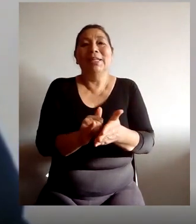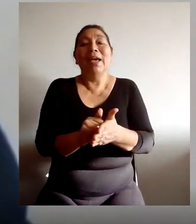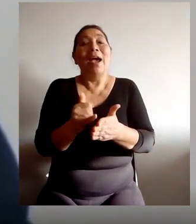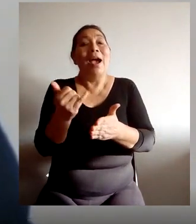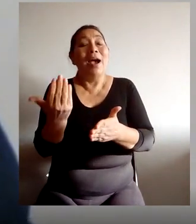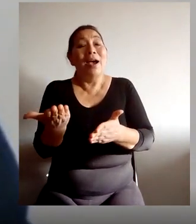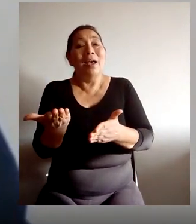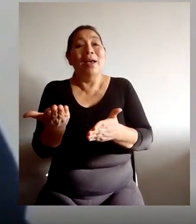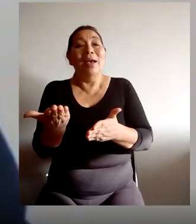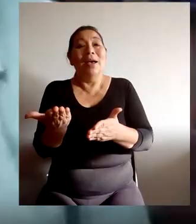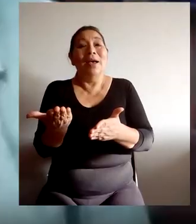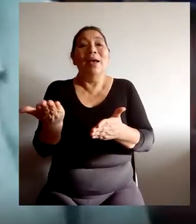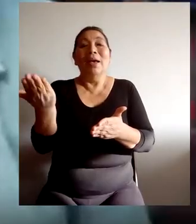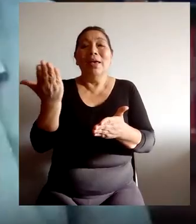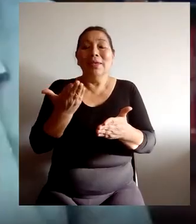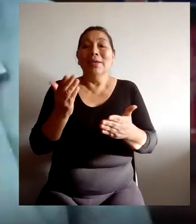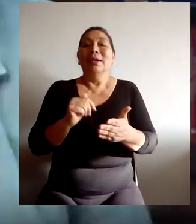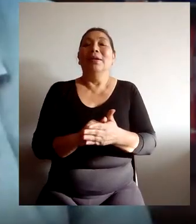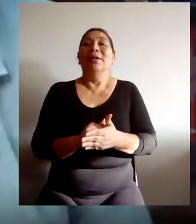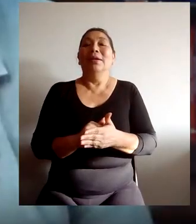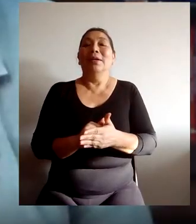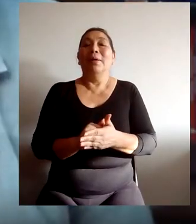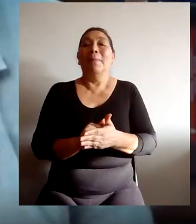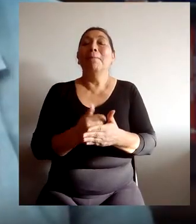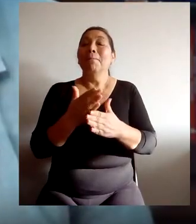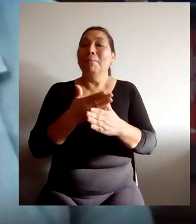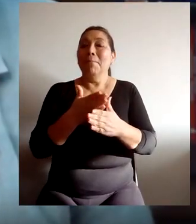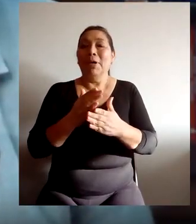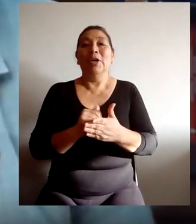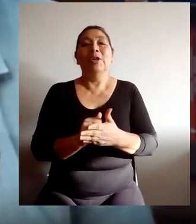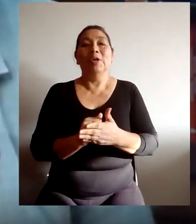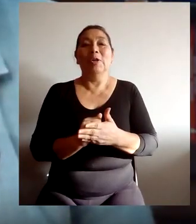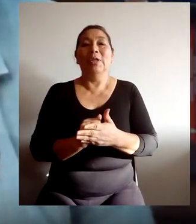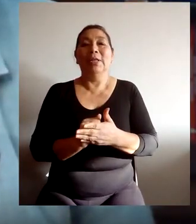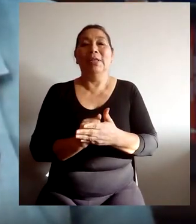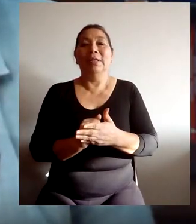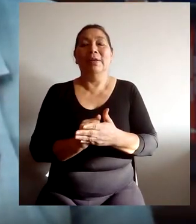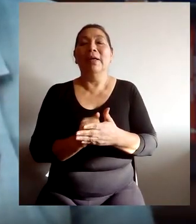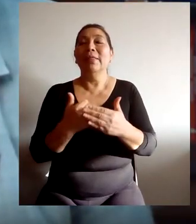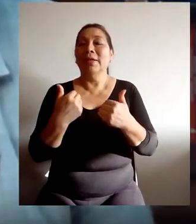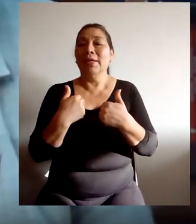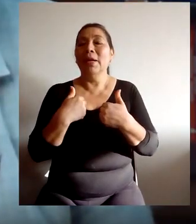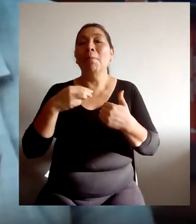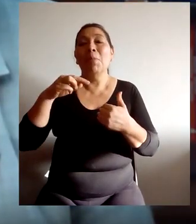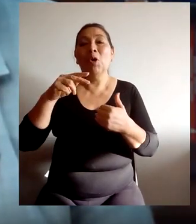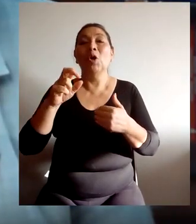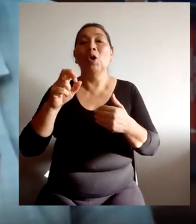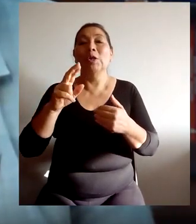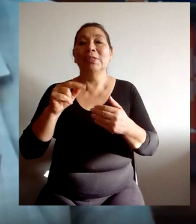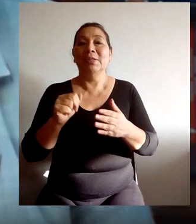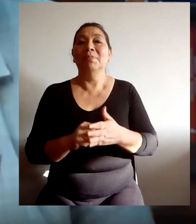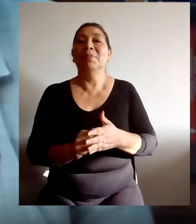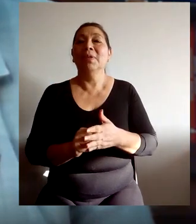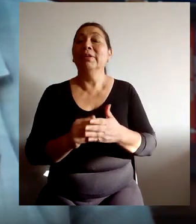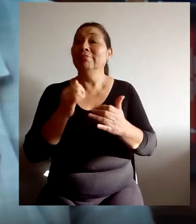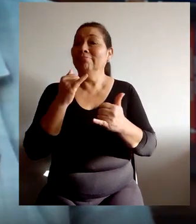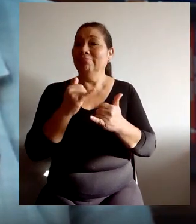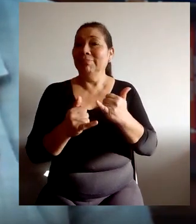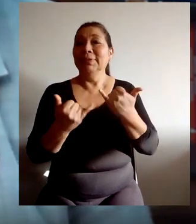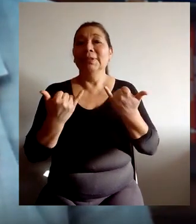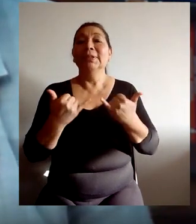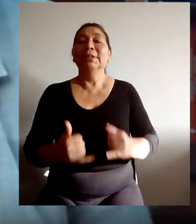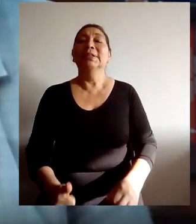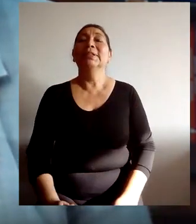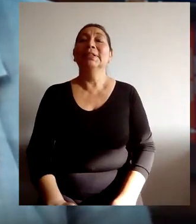de neumoconiosis. Muy bien, voy a concluir acá. El señor abogado es abogado. Si no se hubiera colegiado,